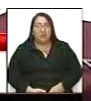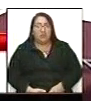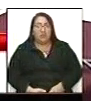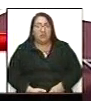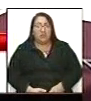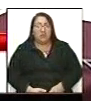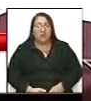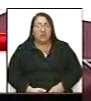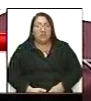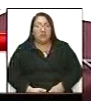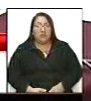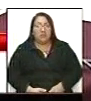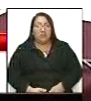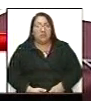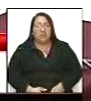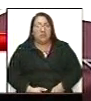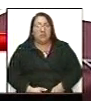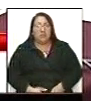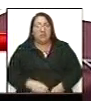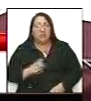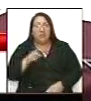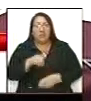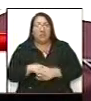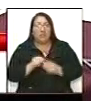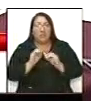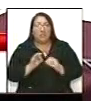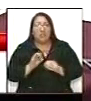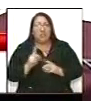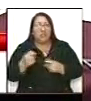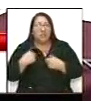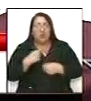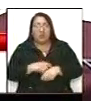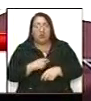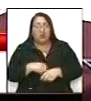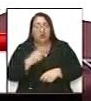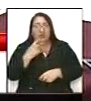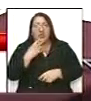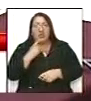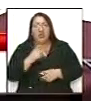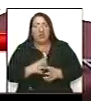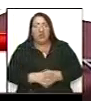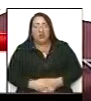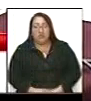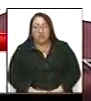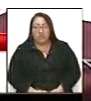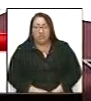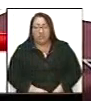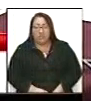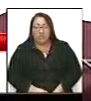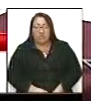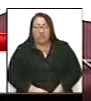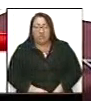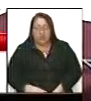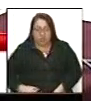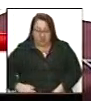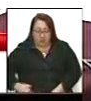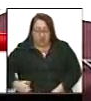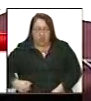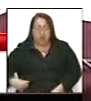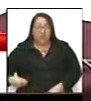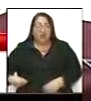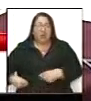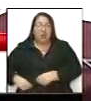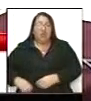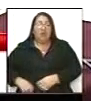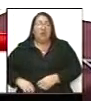campaña y deciden su voto en la misma cola porque no han tenido tiempo de ver quiénes son. Hay varios que son conocidos seguramente, pero la mayoría